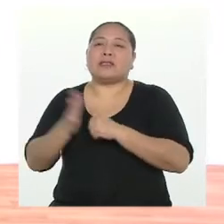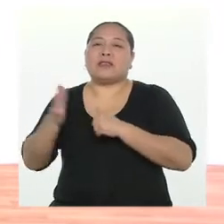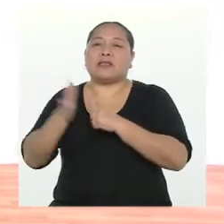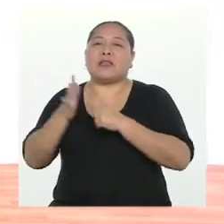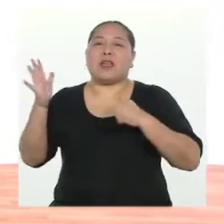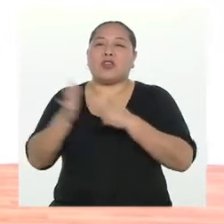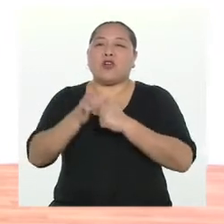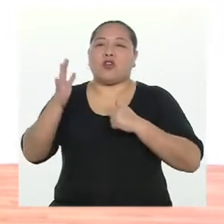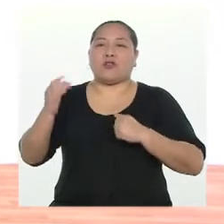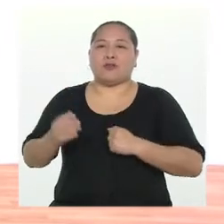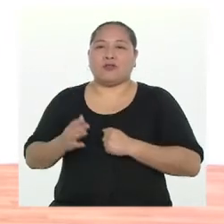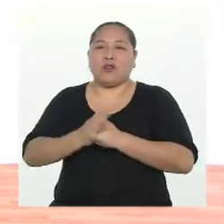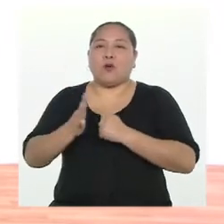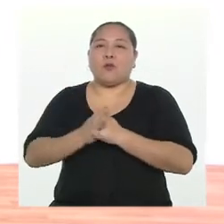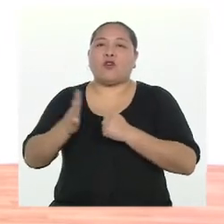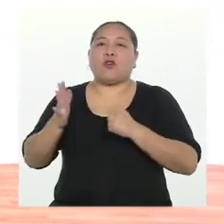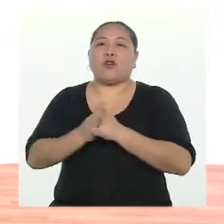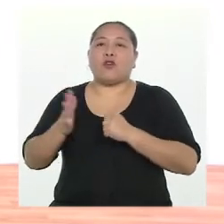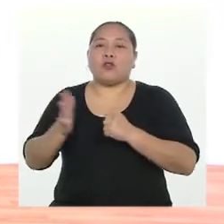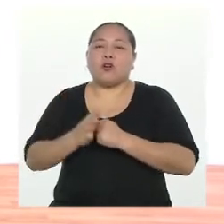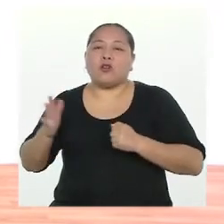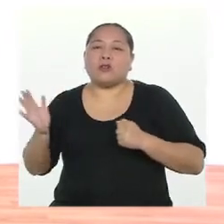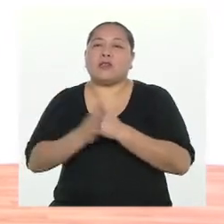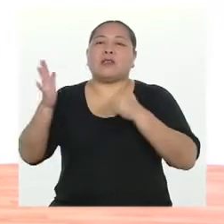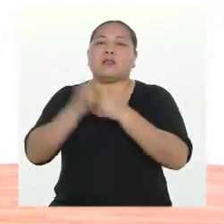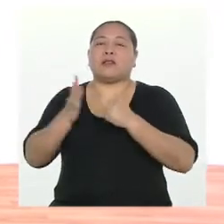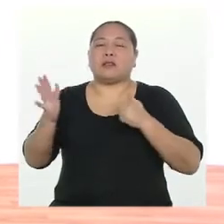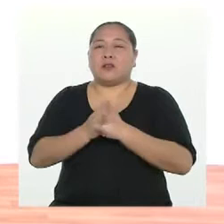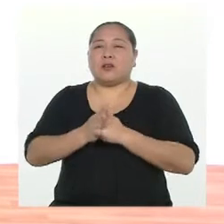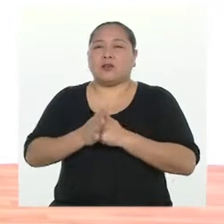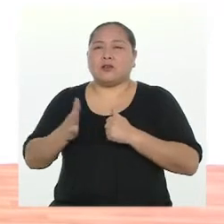rocoto, yo no como rocoto.